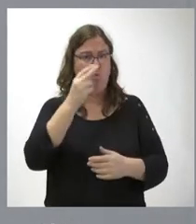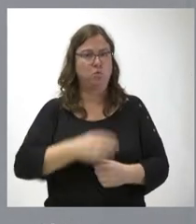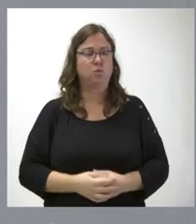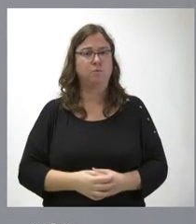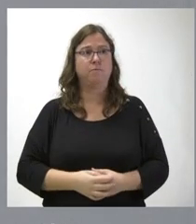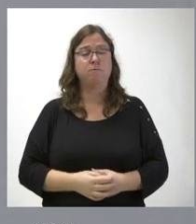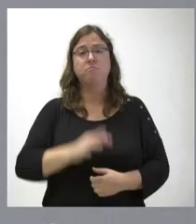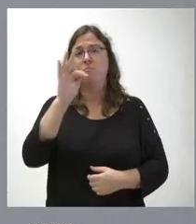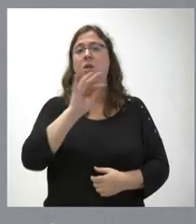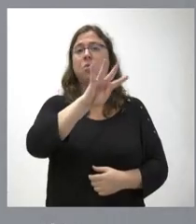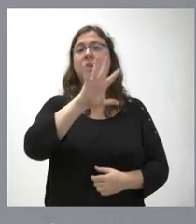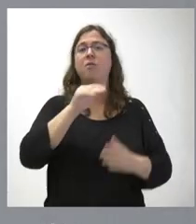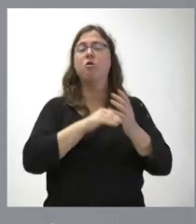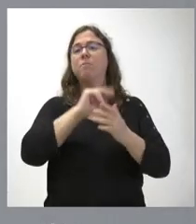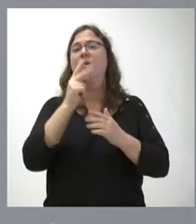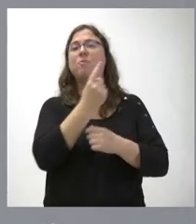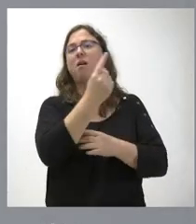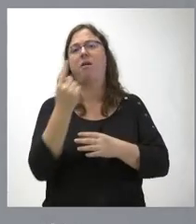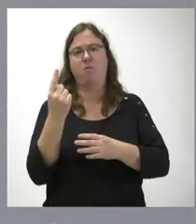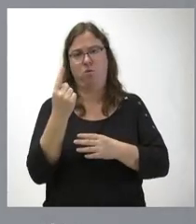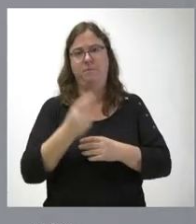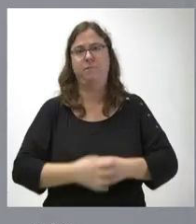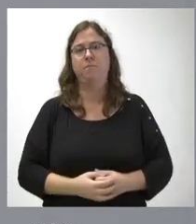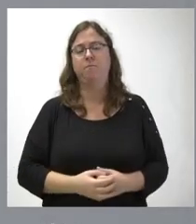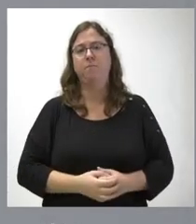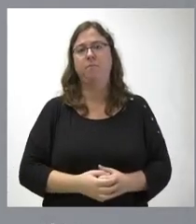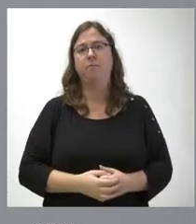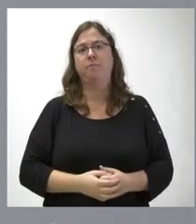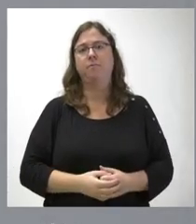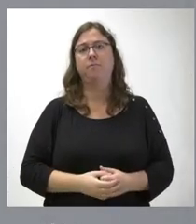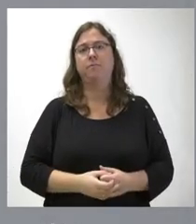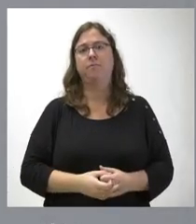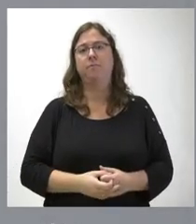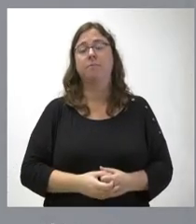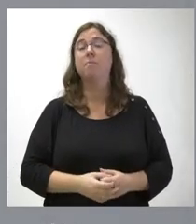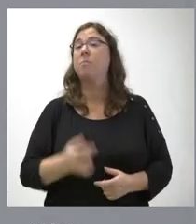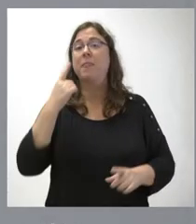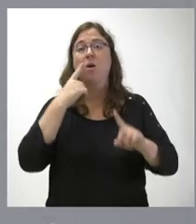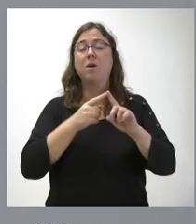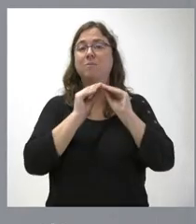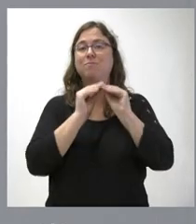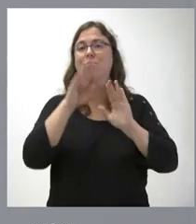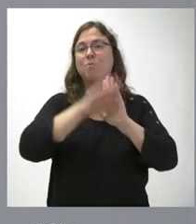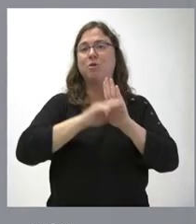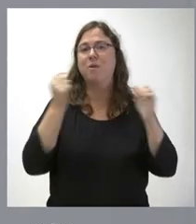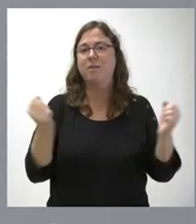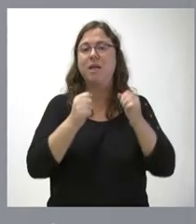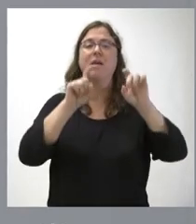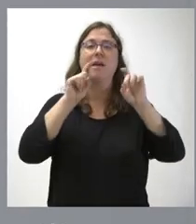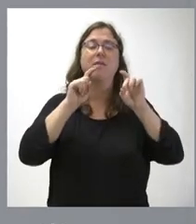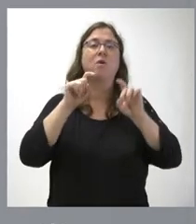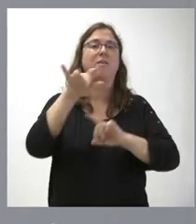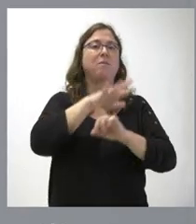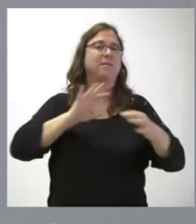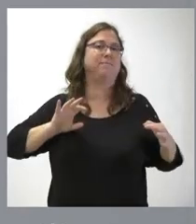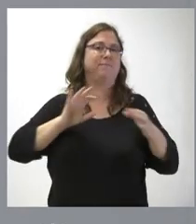son 45000 para cada una de estas entidades y se trata de realizar programas y acciones de educación ambiental vinculados